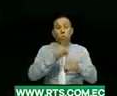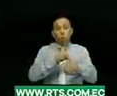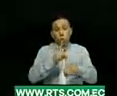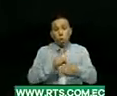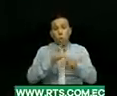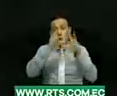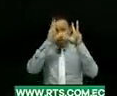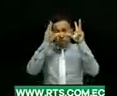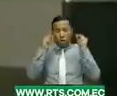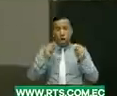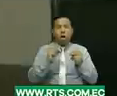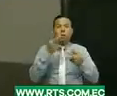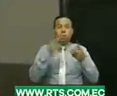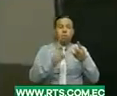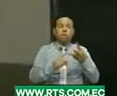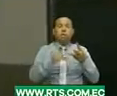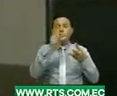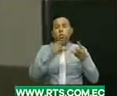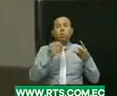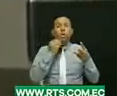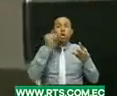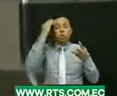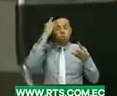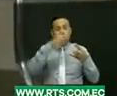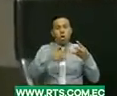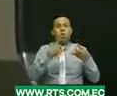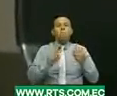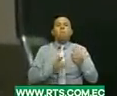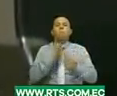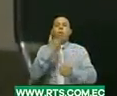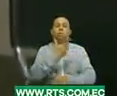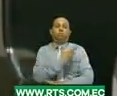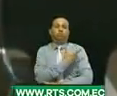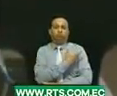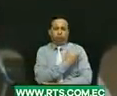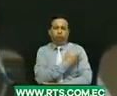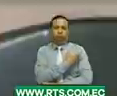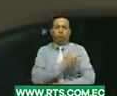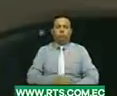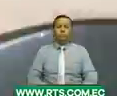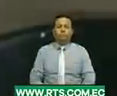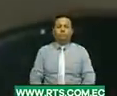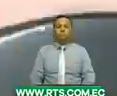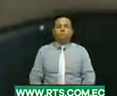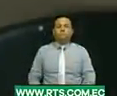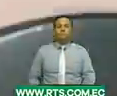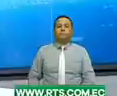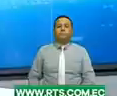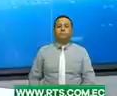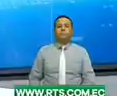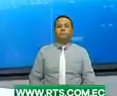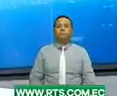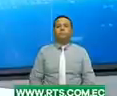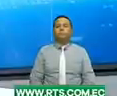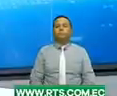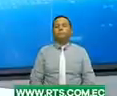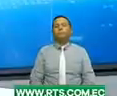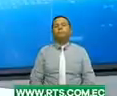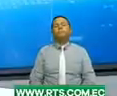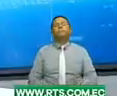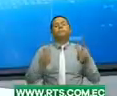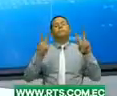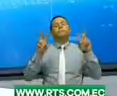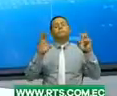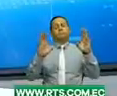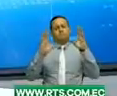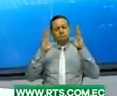y personas adultas de geriátricos y los ayudantes de los centros. Informa Priscila Cadena. Mucha atención, quien